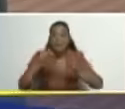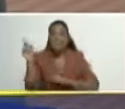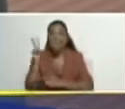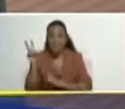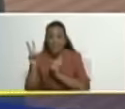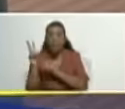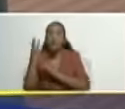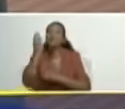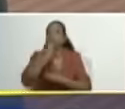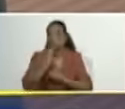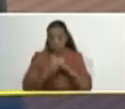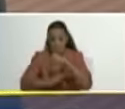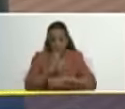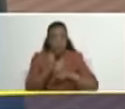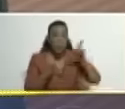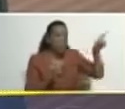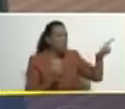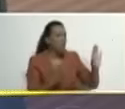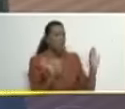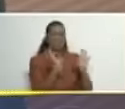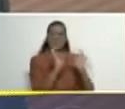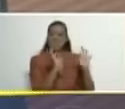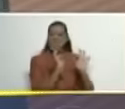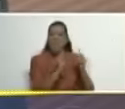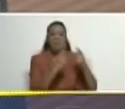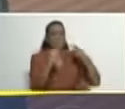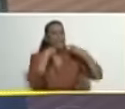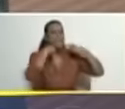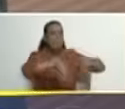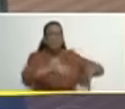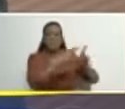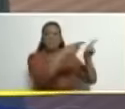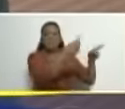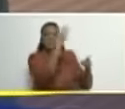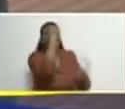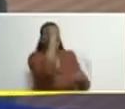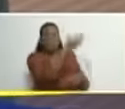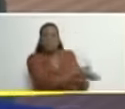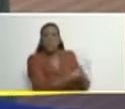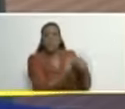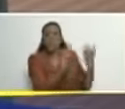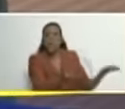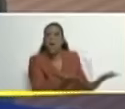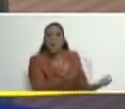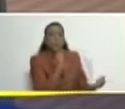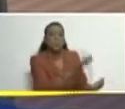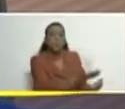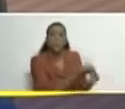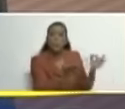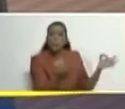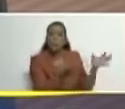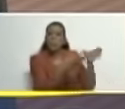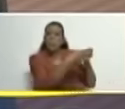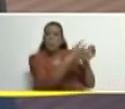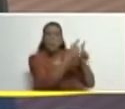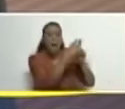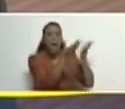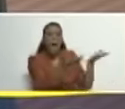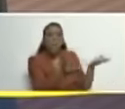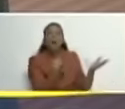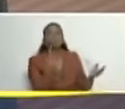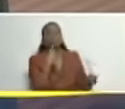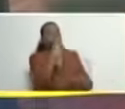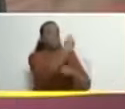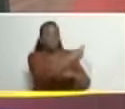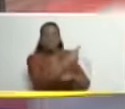sí cumplió. Ustedes han perdido el honor con el mundo después de firmar y no cumplir su palabra. Así que le